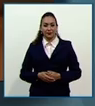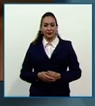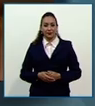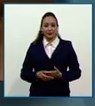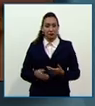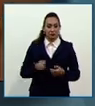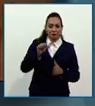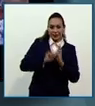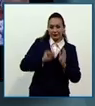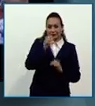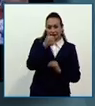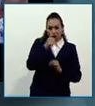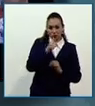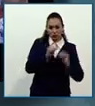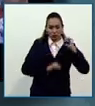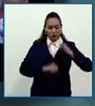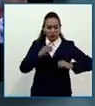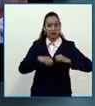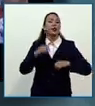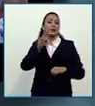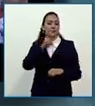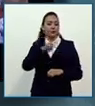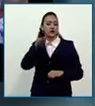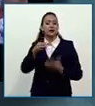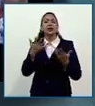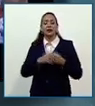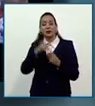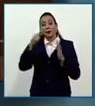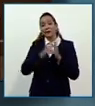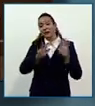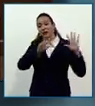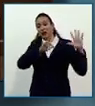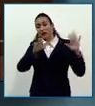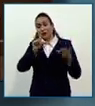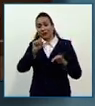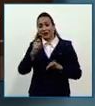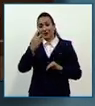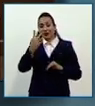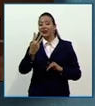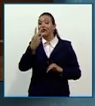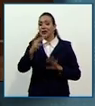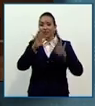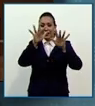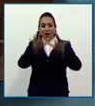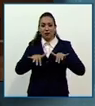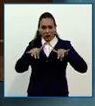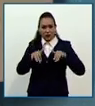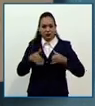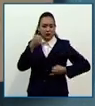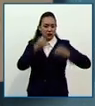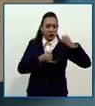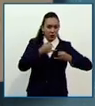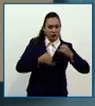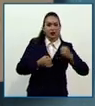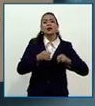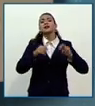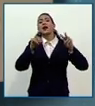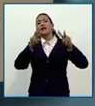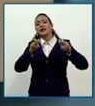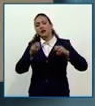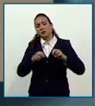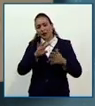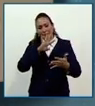Durante agosto, el Poder Judicial de Michoacán llevó a cabo 1,823 audiencias presididas por juezas y jueces de oralidad penal en todas